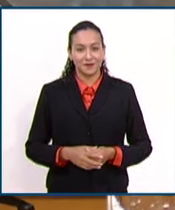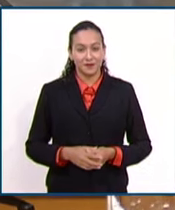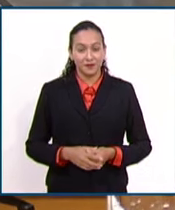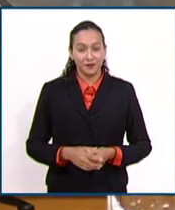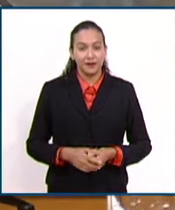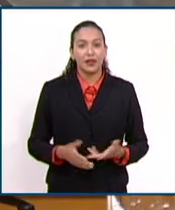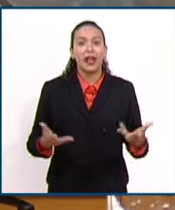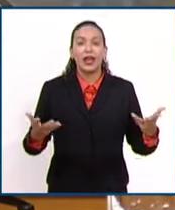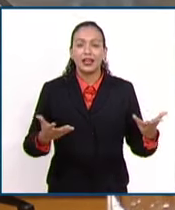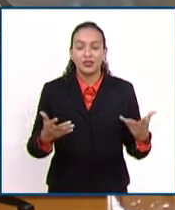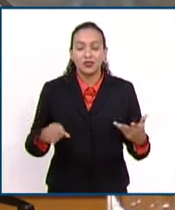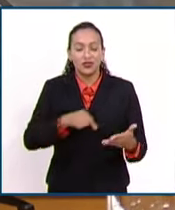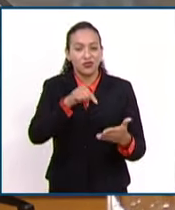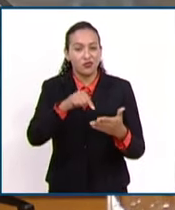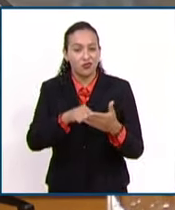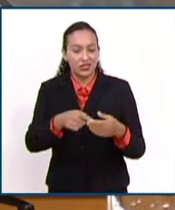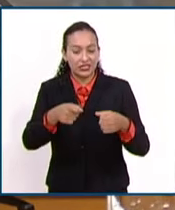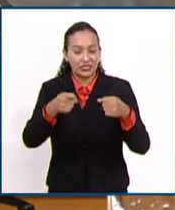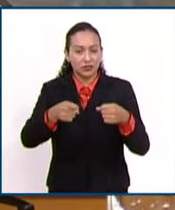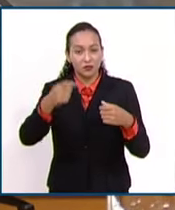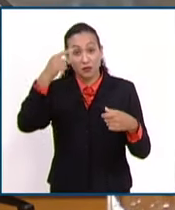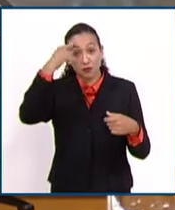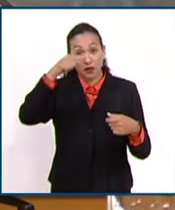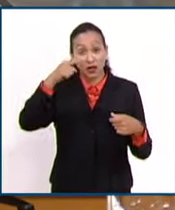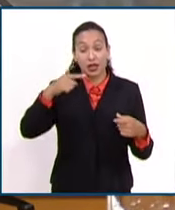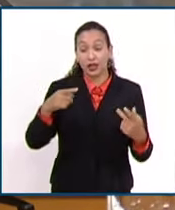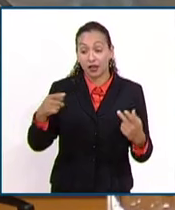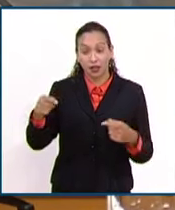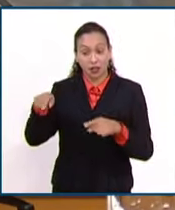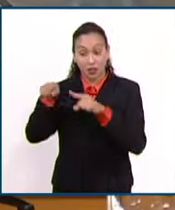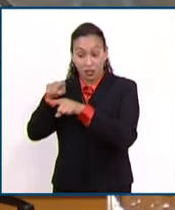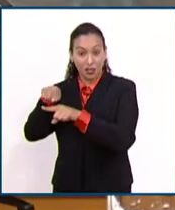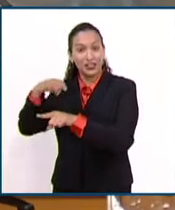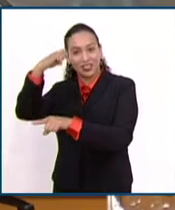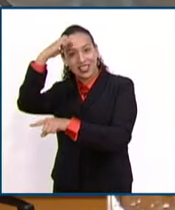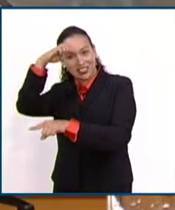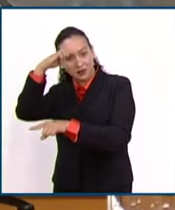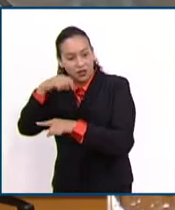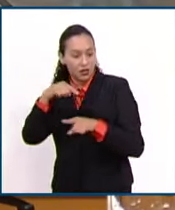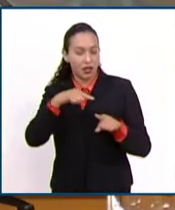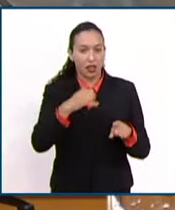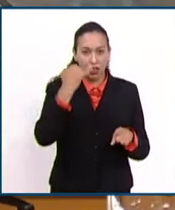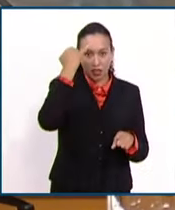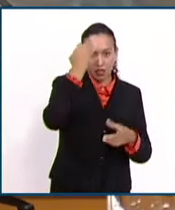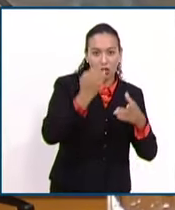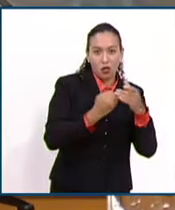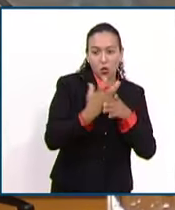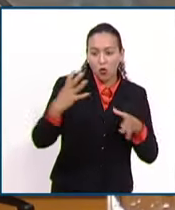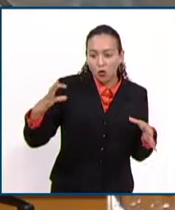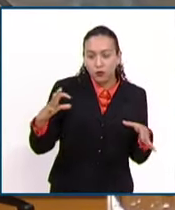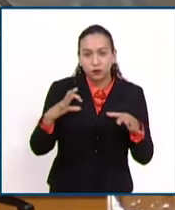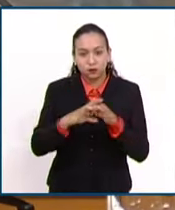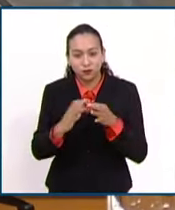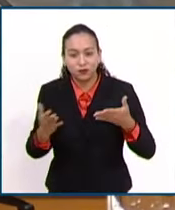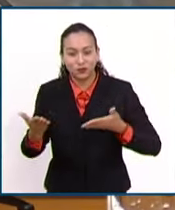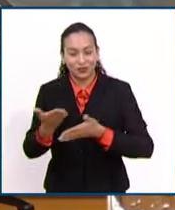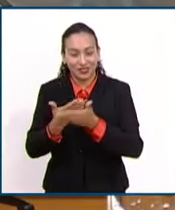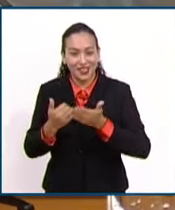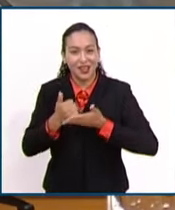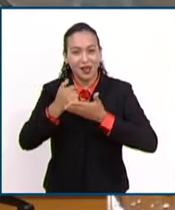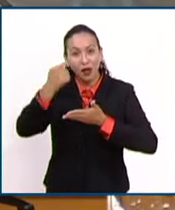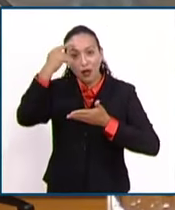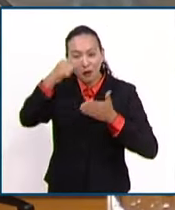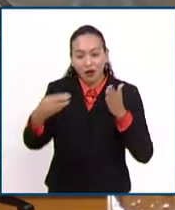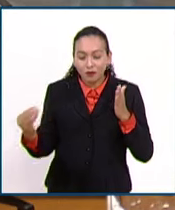Creamos un espacio donde la experiencia y la innovación convergen para establecer